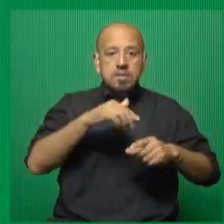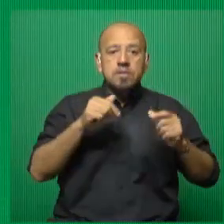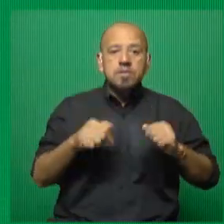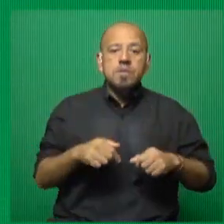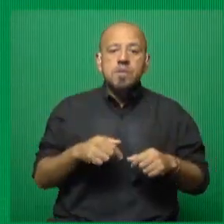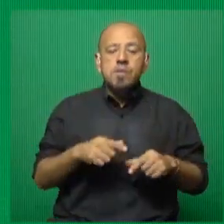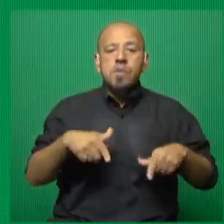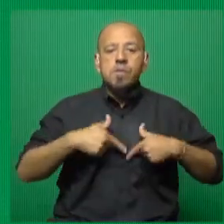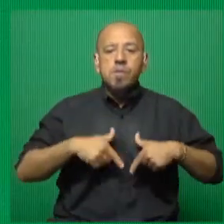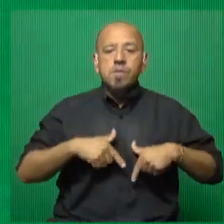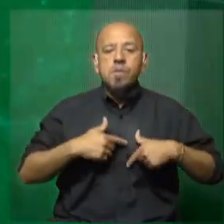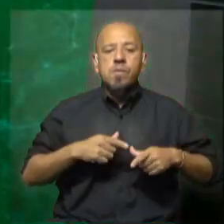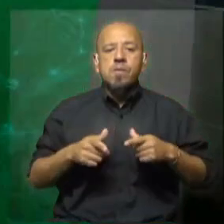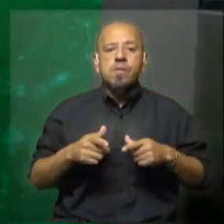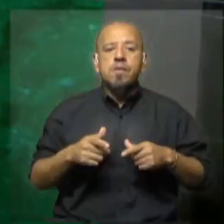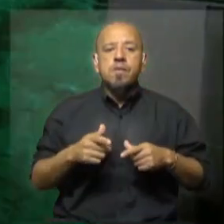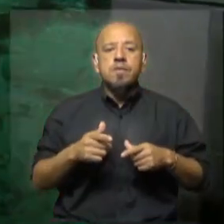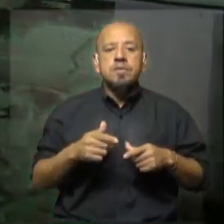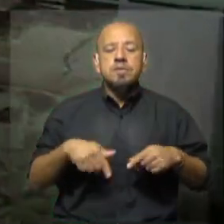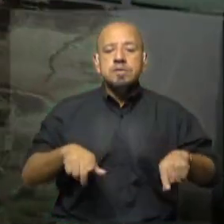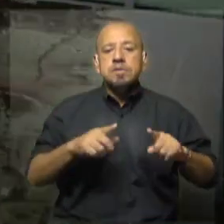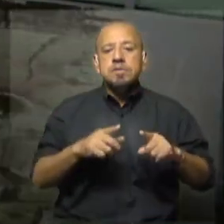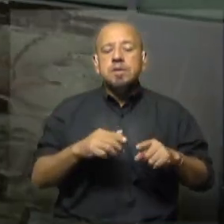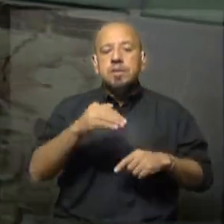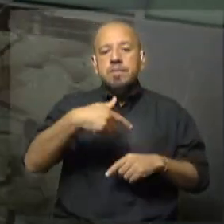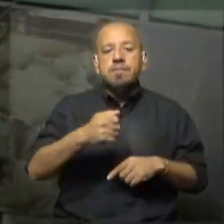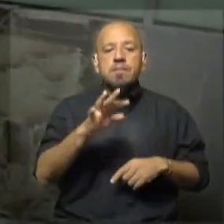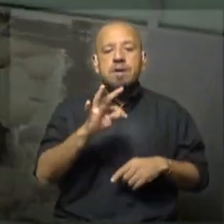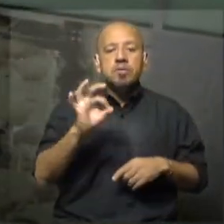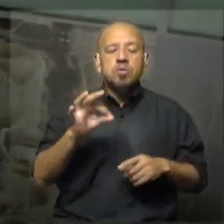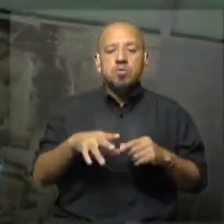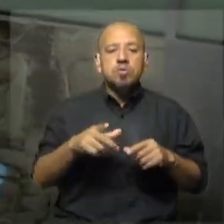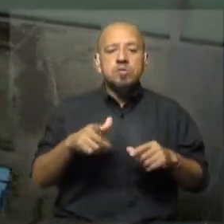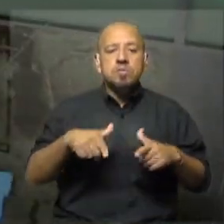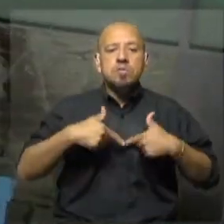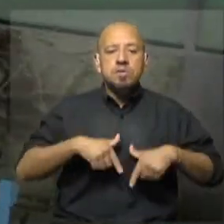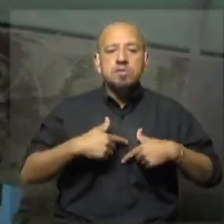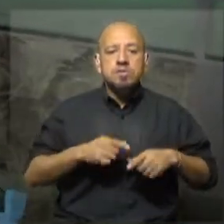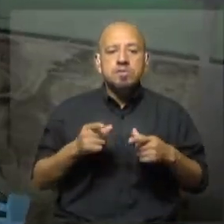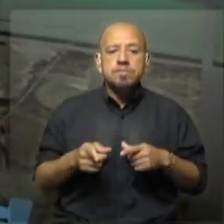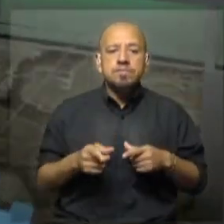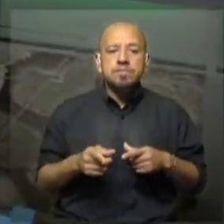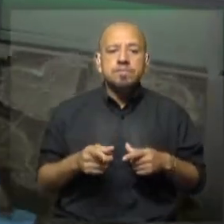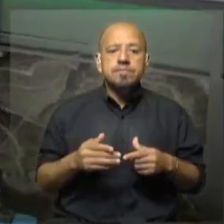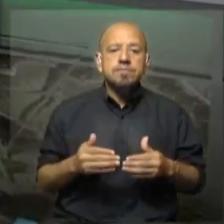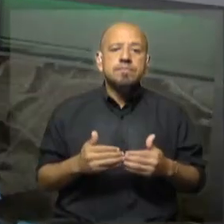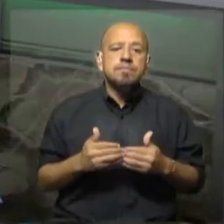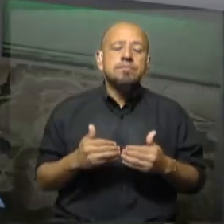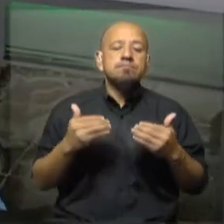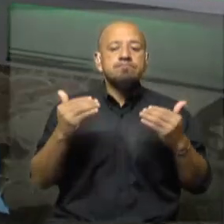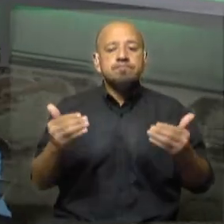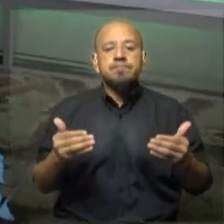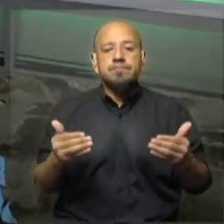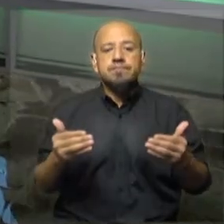el ministro de Ganadería, Agricultura y Pesca, Fernando Matos. Esta nueva prórroga, digamos, de